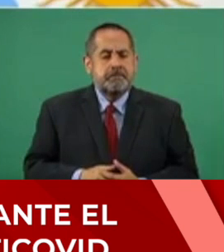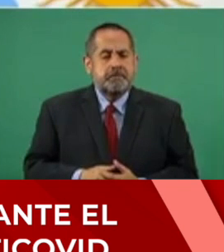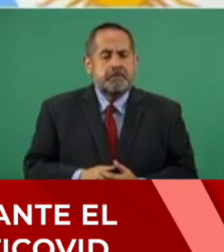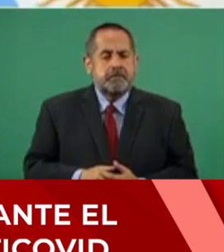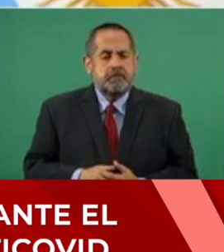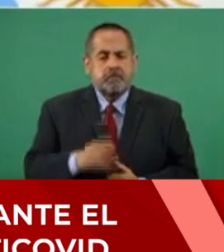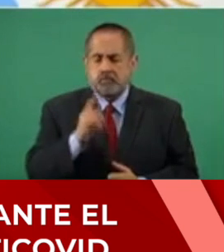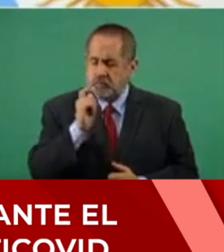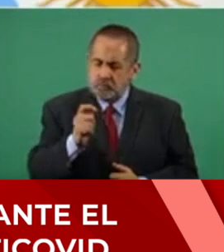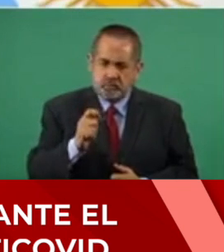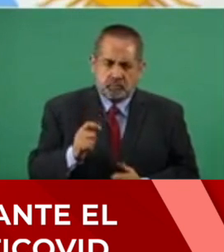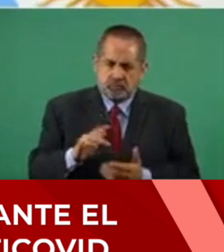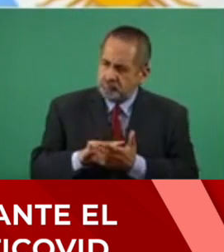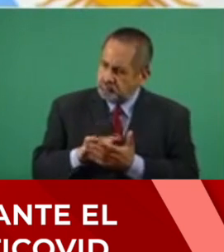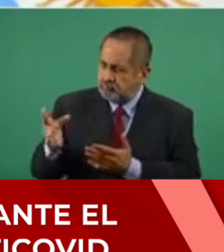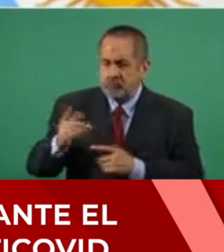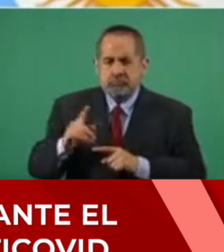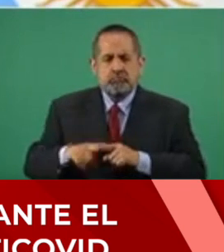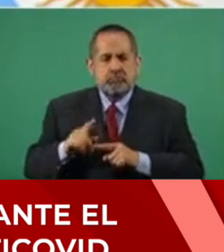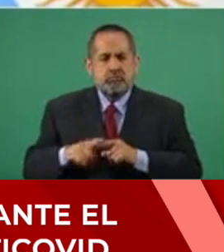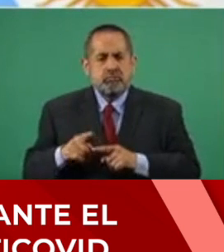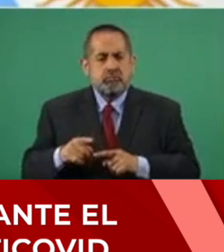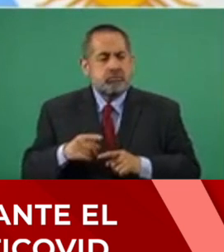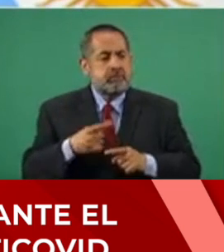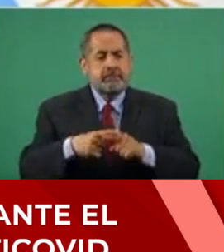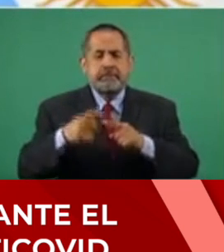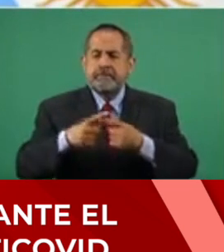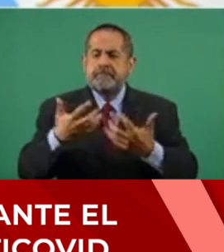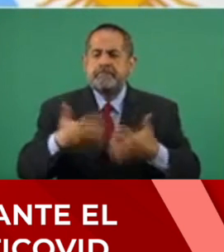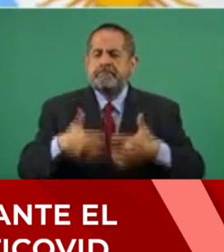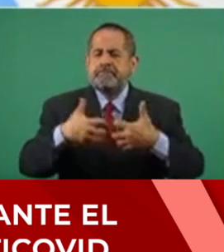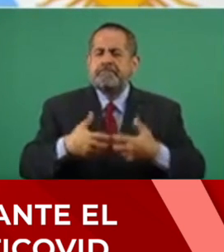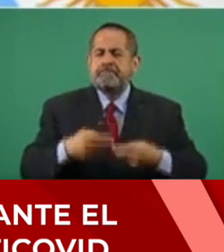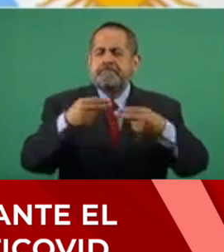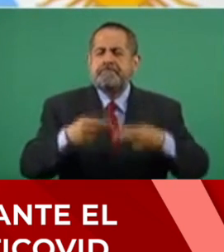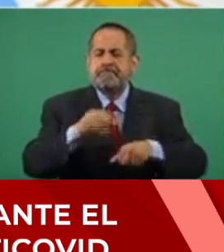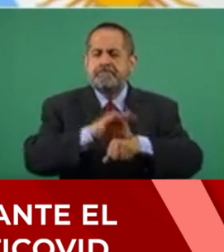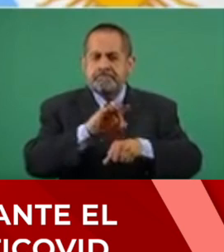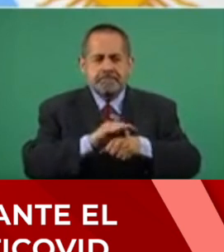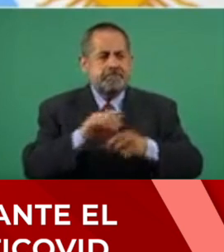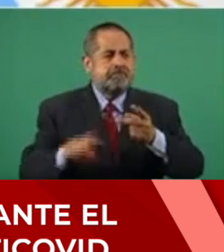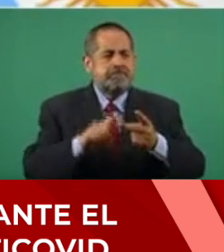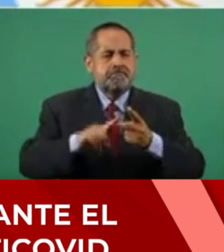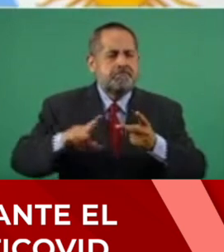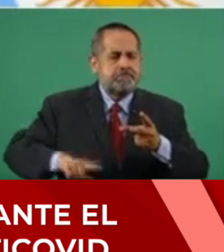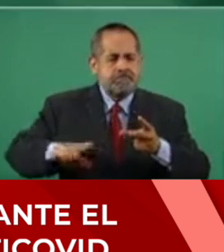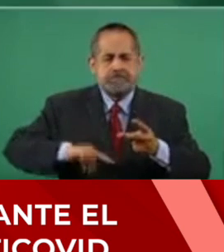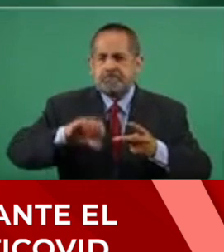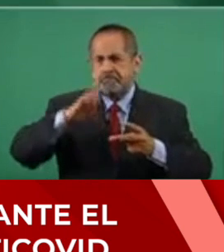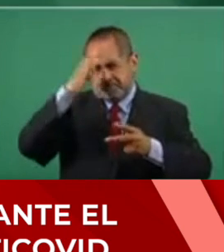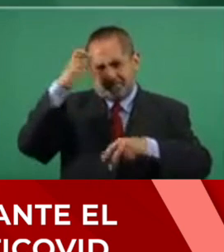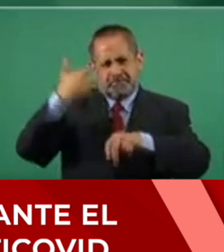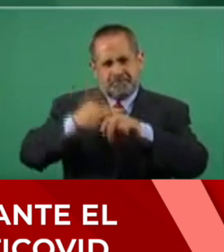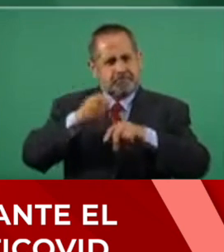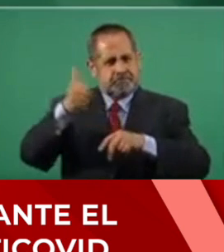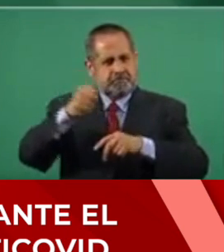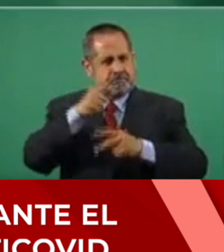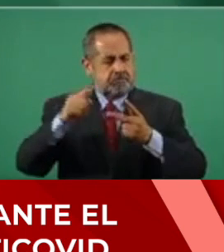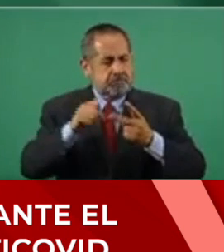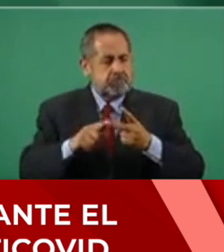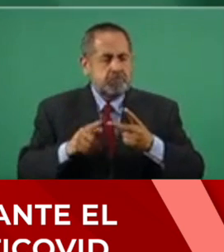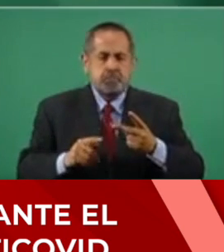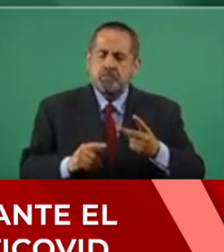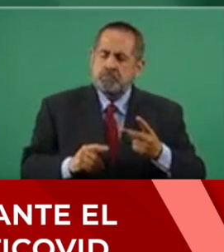agradecer a farmacéuticas a gobiernos extranjeros que